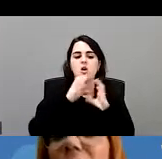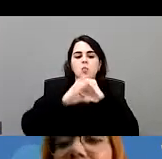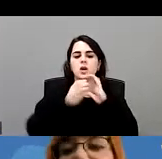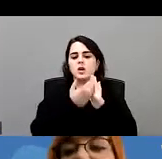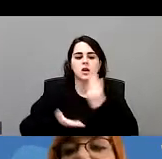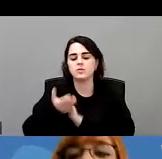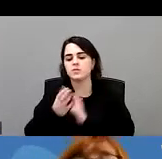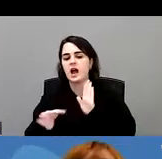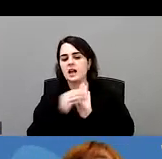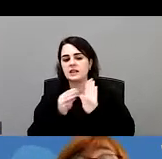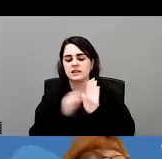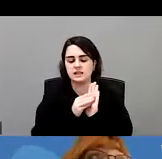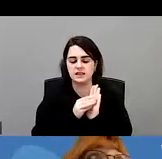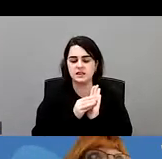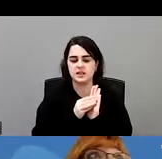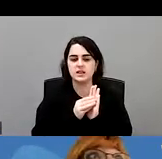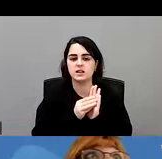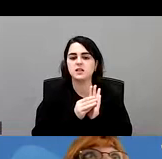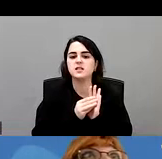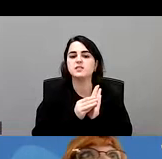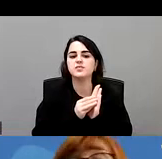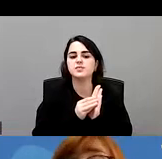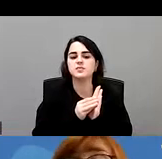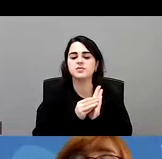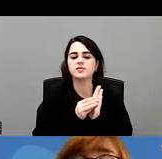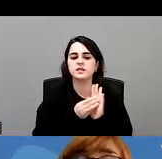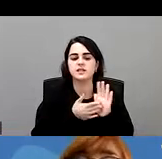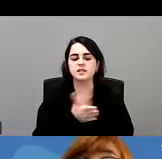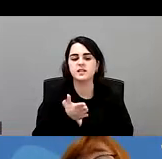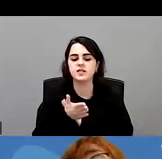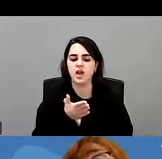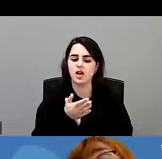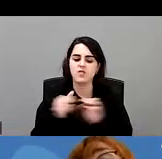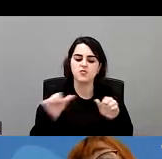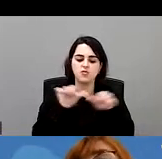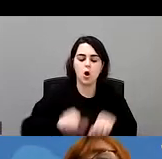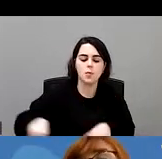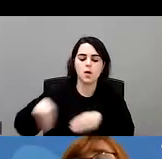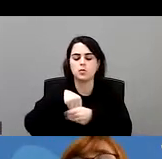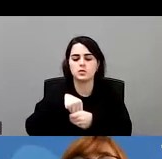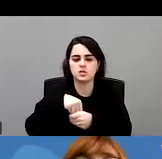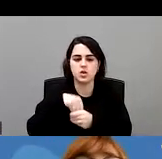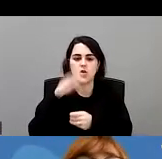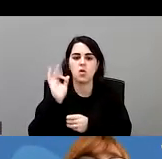y alternativa es el vehículo de inclusión o está siendo en